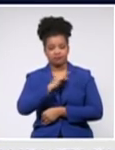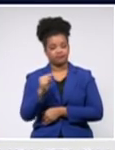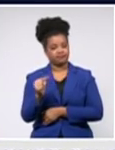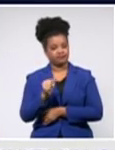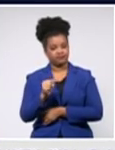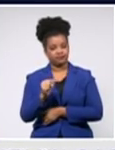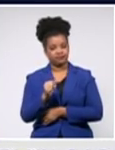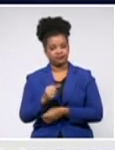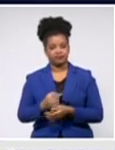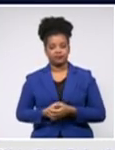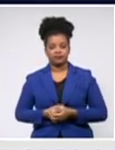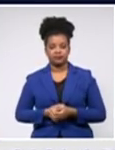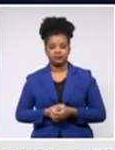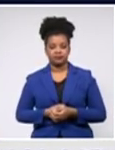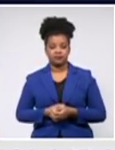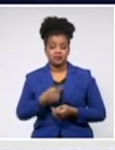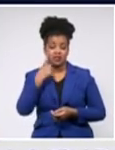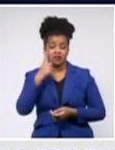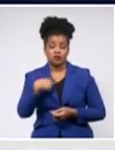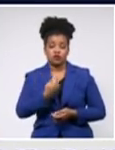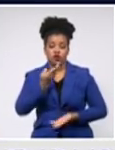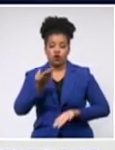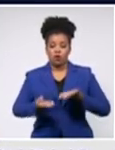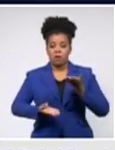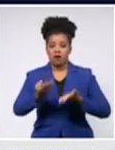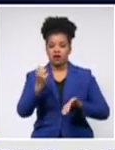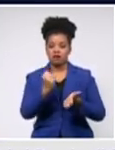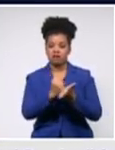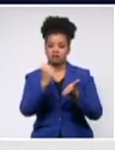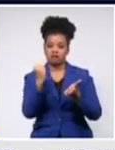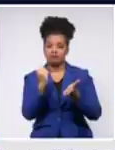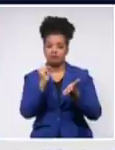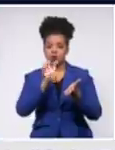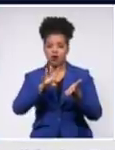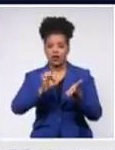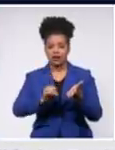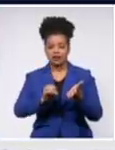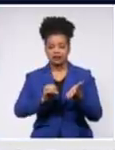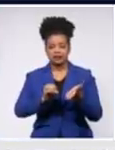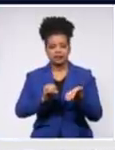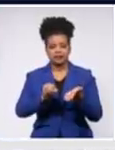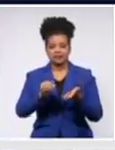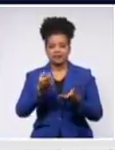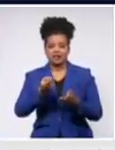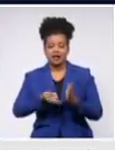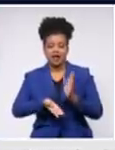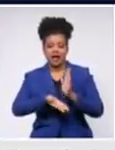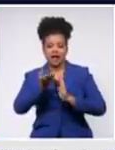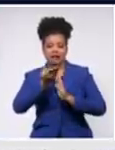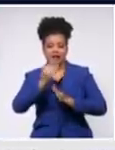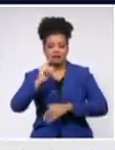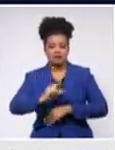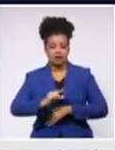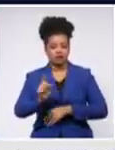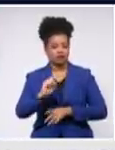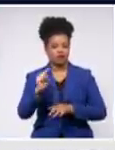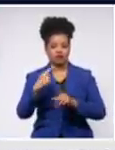que cuando lo vemos con el número de casos que fueron confirmados, pues no se logra un balance positivo desde el